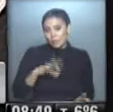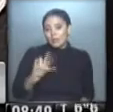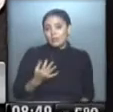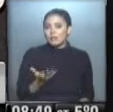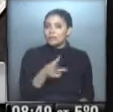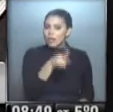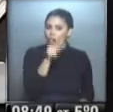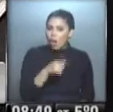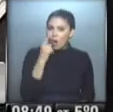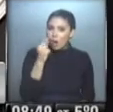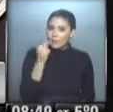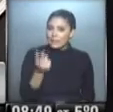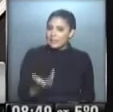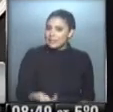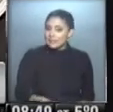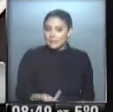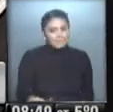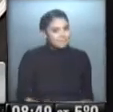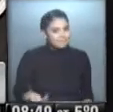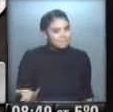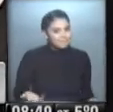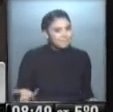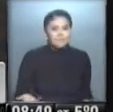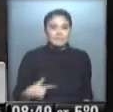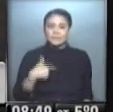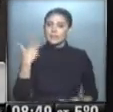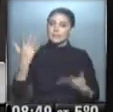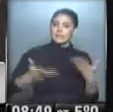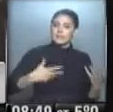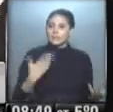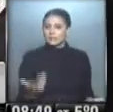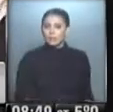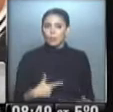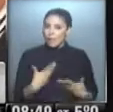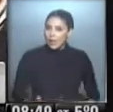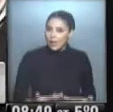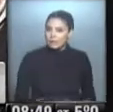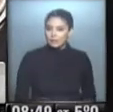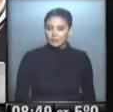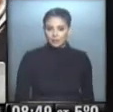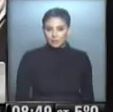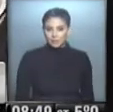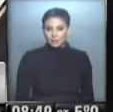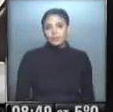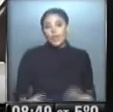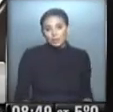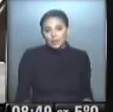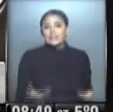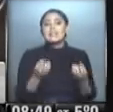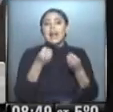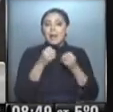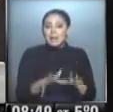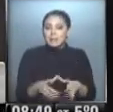hombre lo lo desconcierta lo fastidia y ahí entra en las